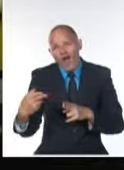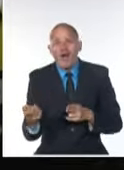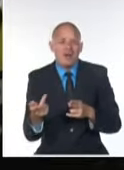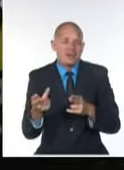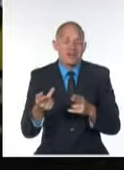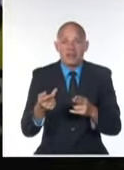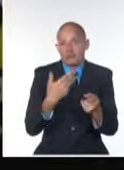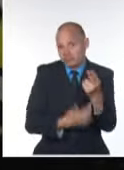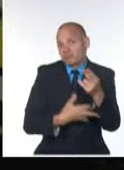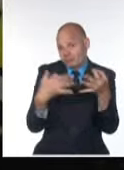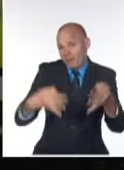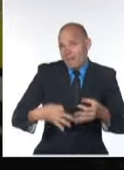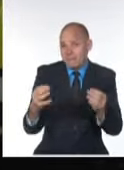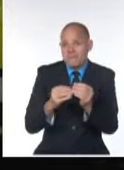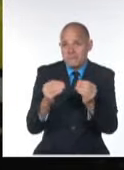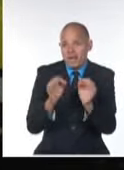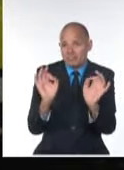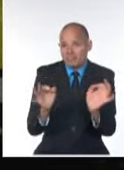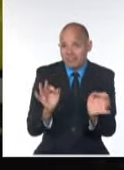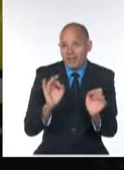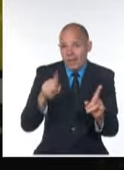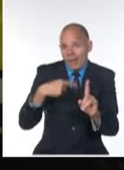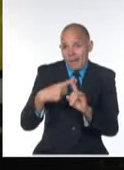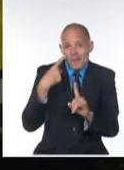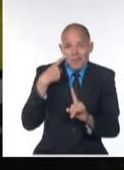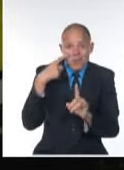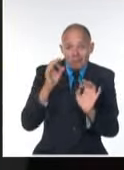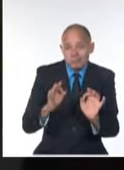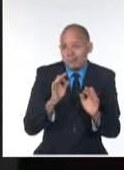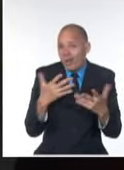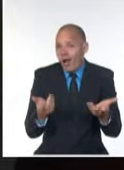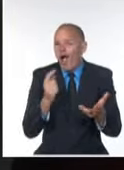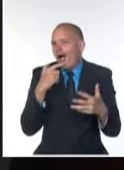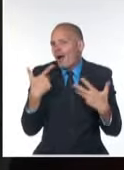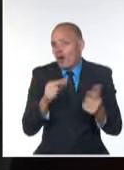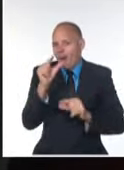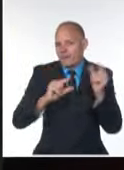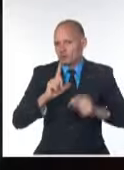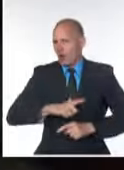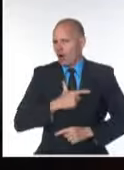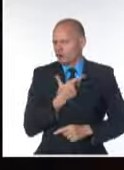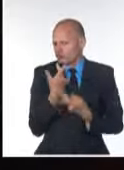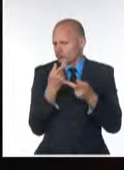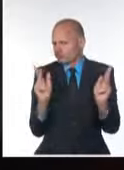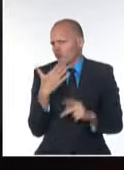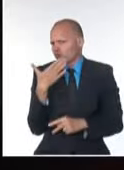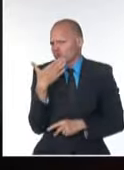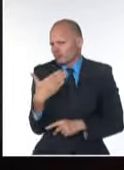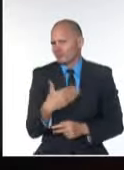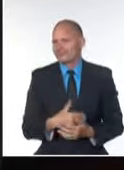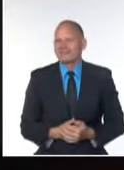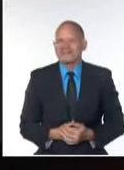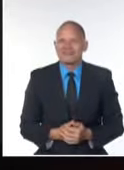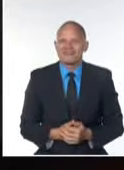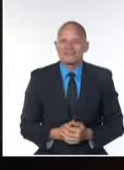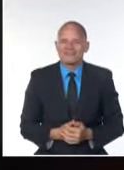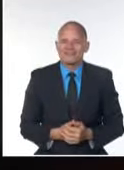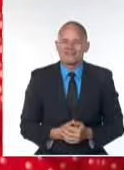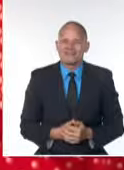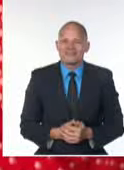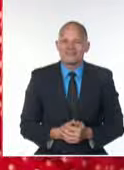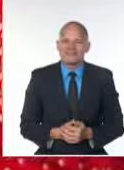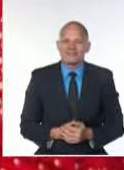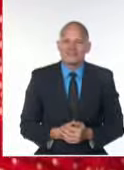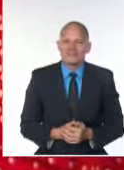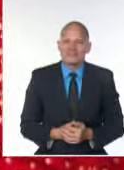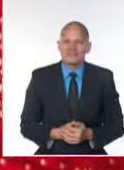de la realidad cubana, sino también por la profesionalidad de su elenco y equipo de realización. Yo creo que el impacto que ha tenido